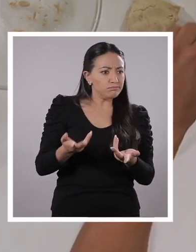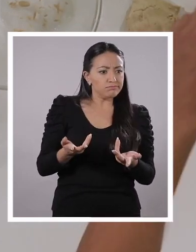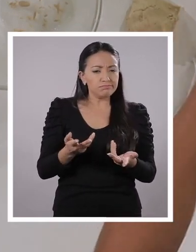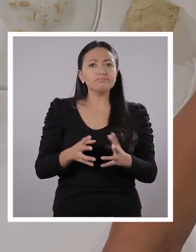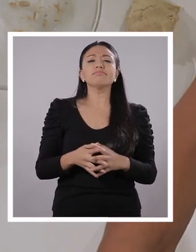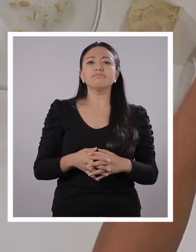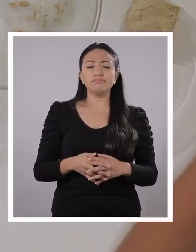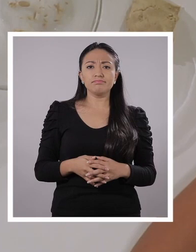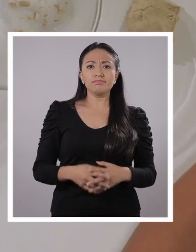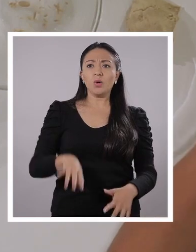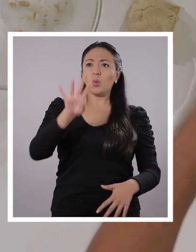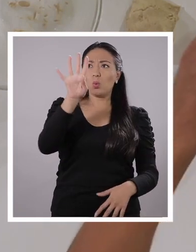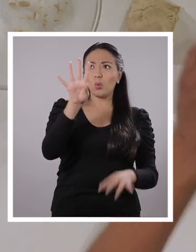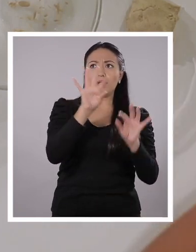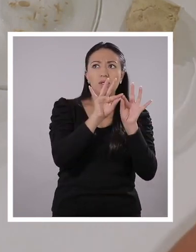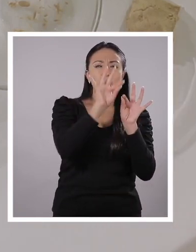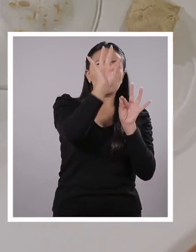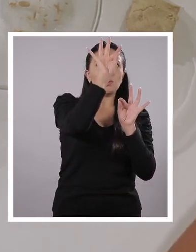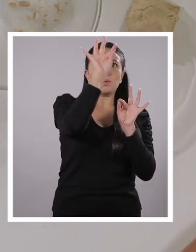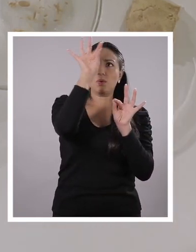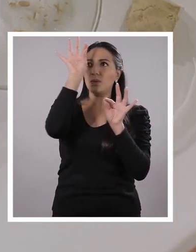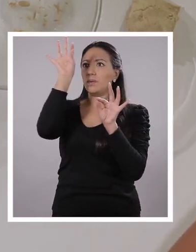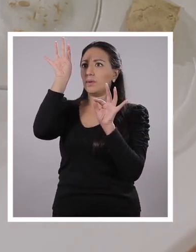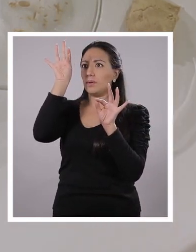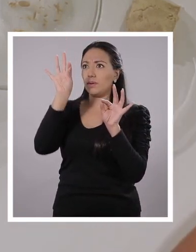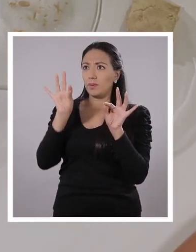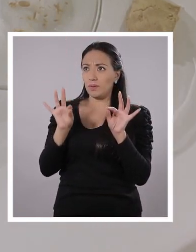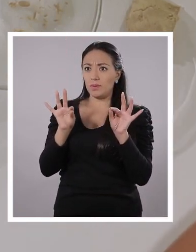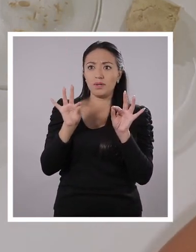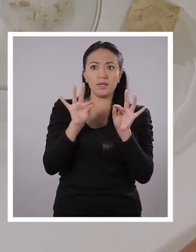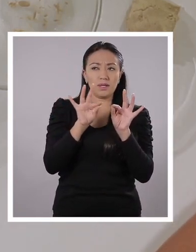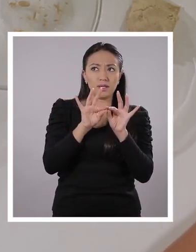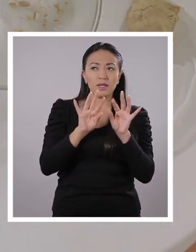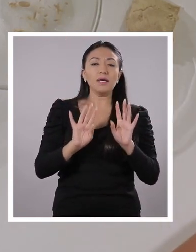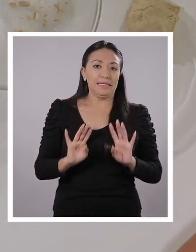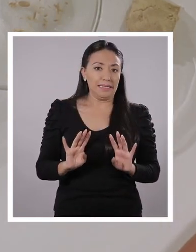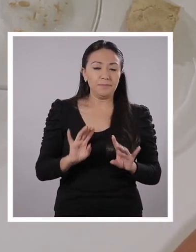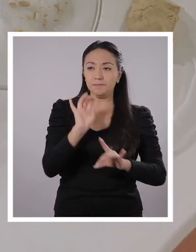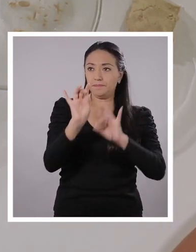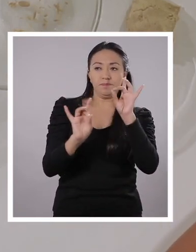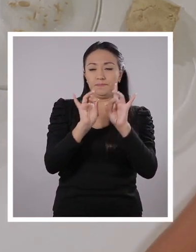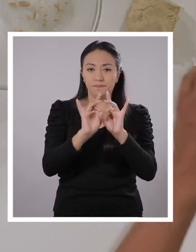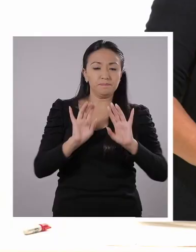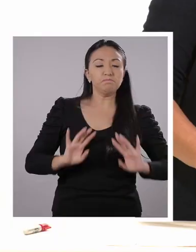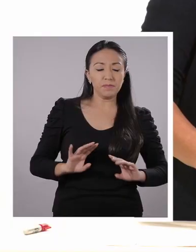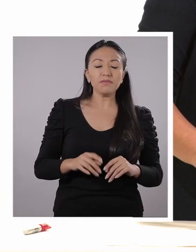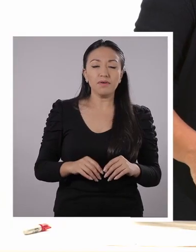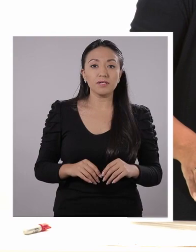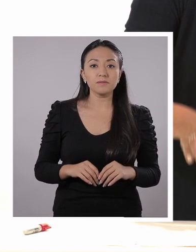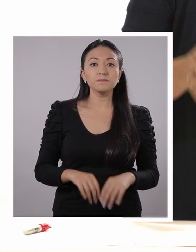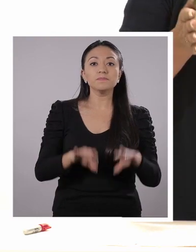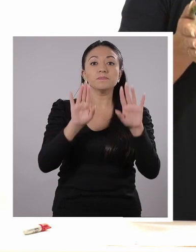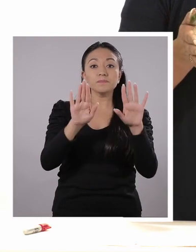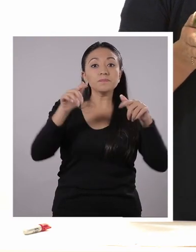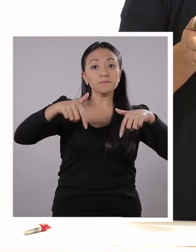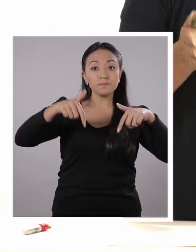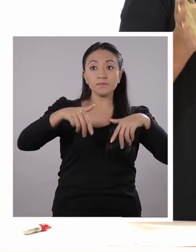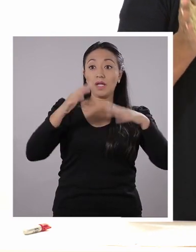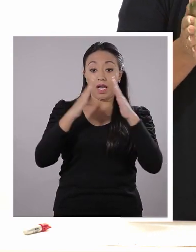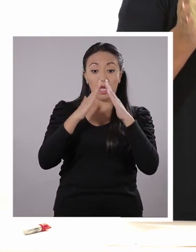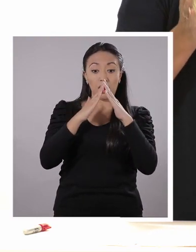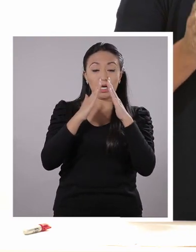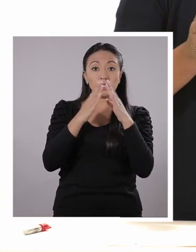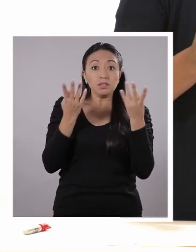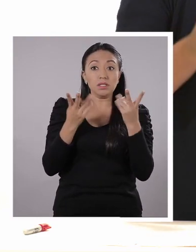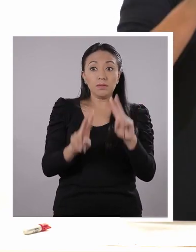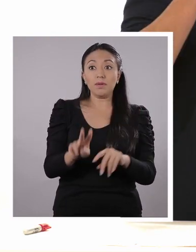tan bonito! Ajá. Ya, 4 líneas. A ver, vamos a dividir en 4 líneas. En 4 líneas, profe, listo. ¿Ya? A ver, chicos, en casa también